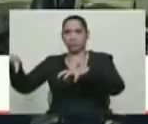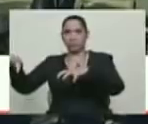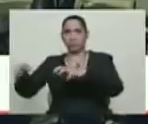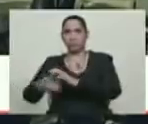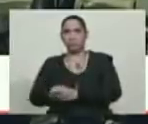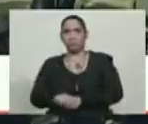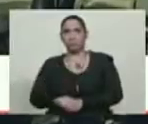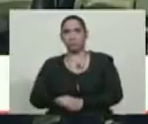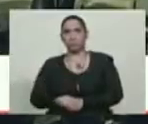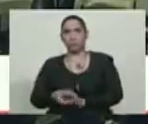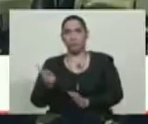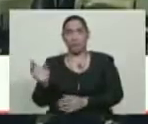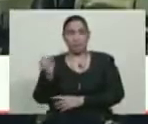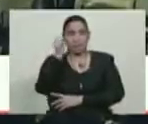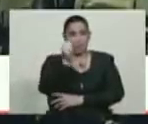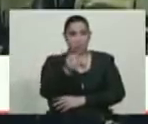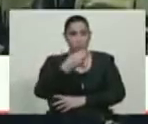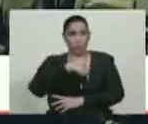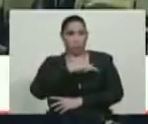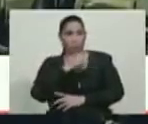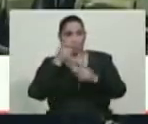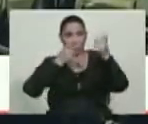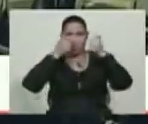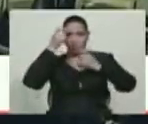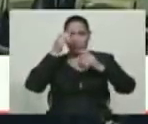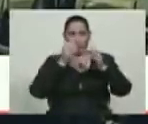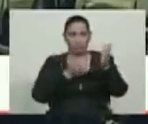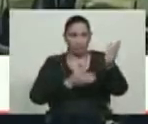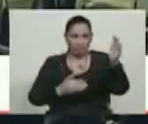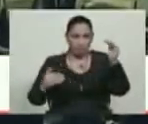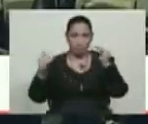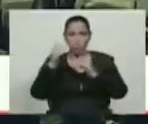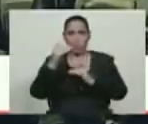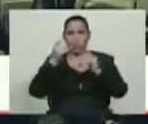Llegó nuestro comandante supremo, Hugo Chávez,